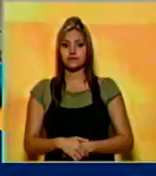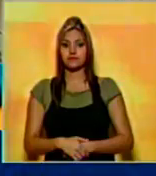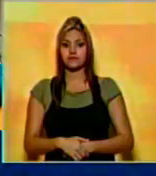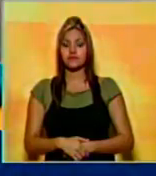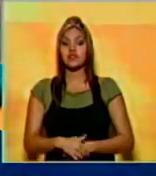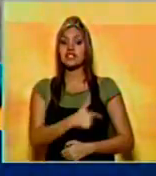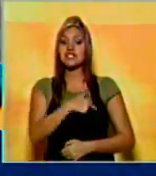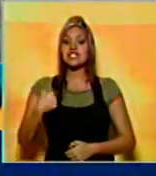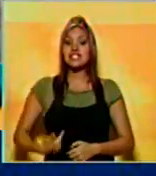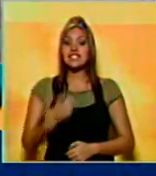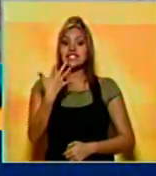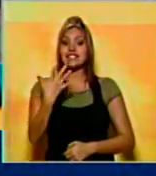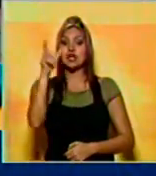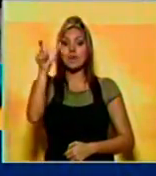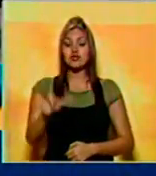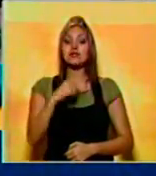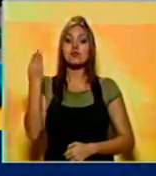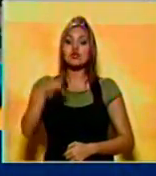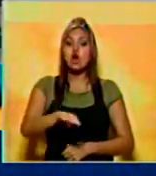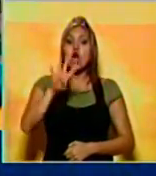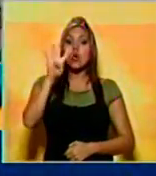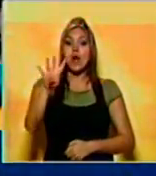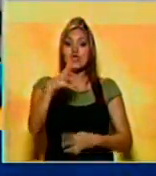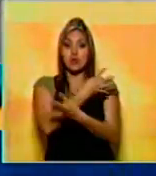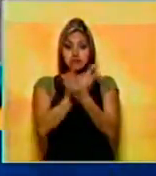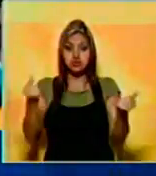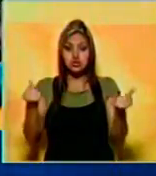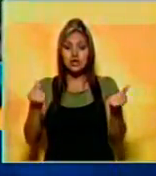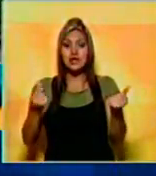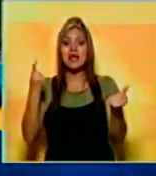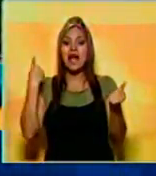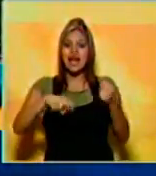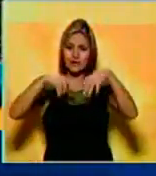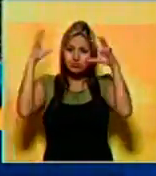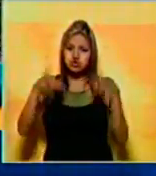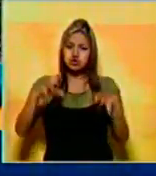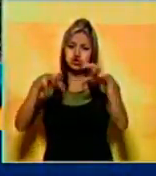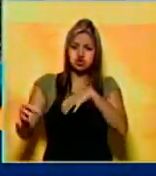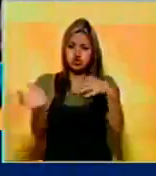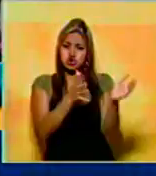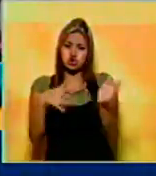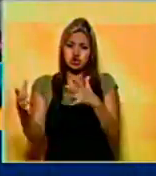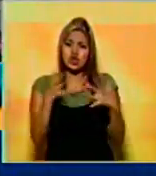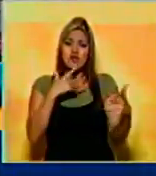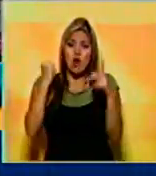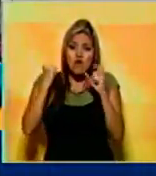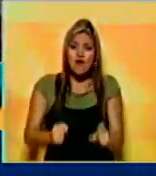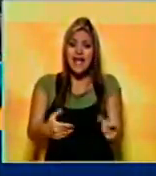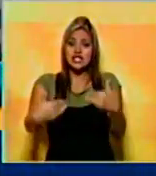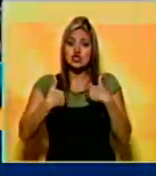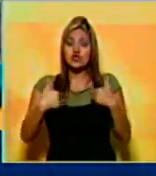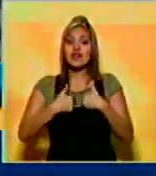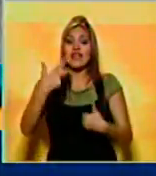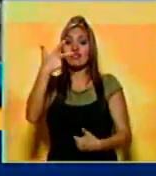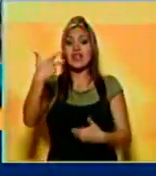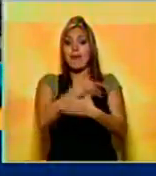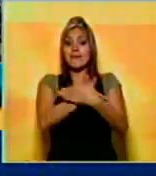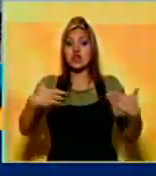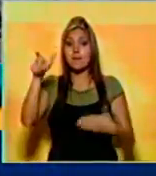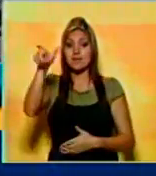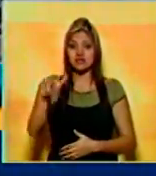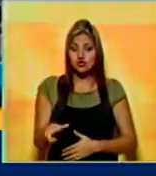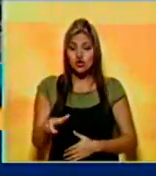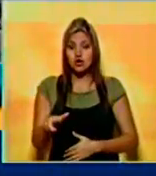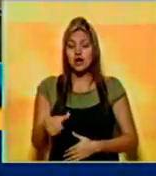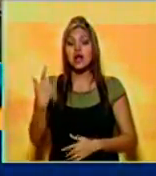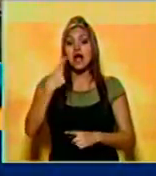En China, 5 personas murieron y 4 están desaparecidas tras el paso del tifón Fito, que afectó a 3 millones de habitantes. Por